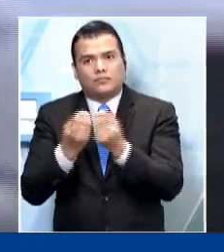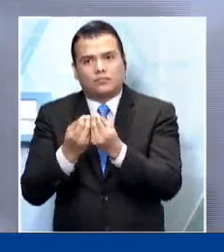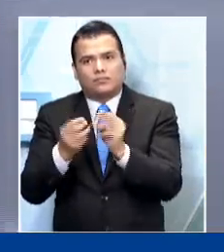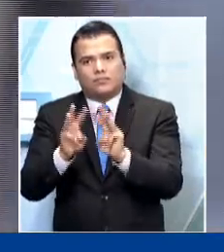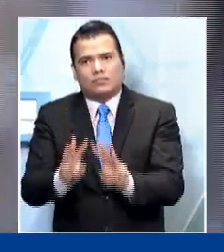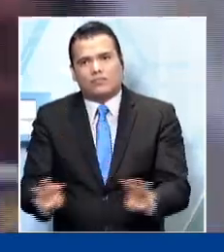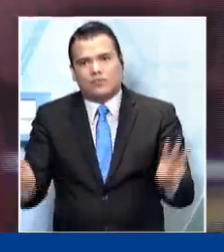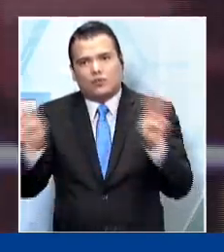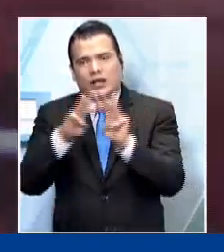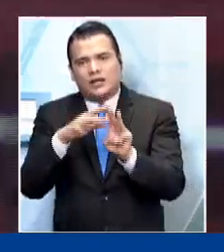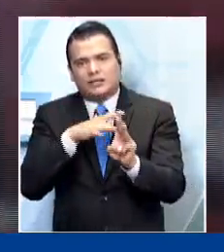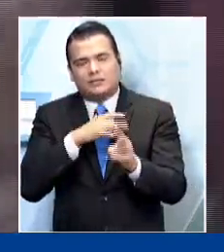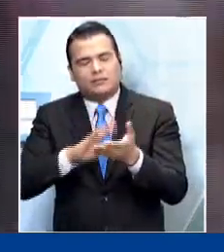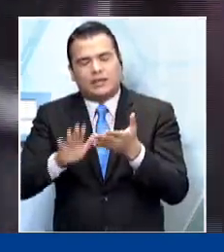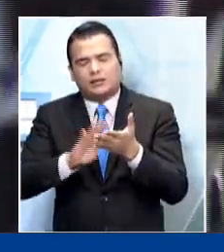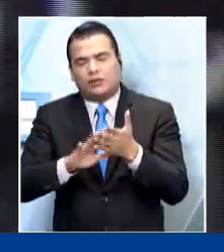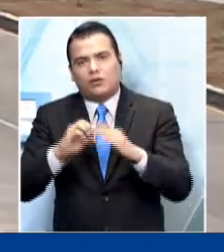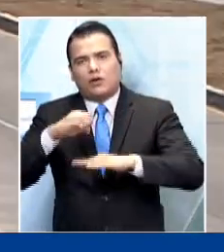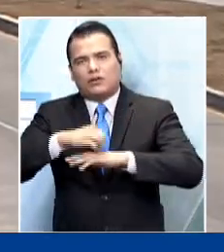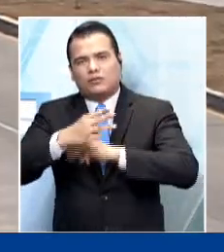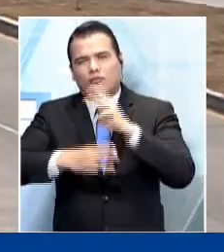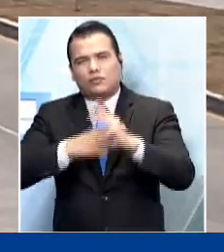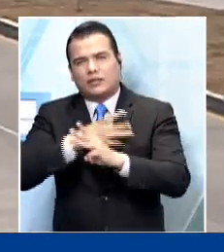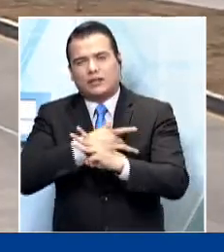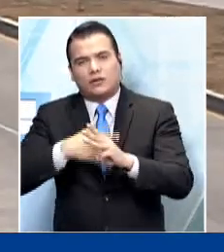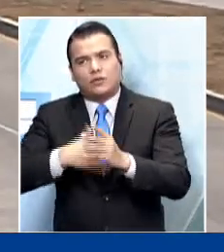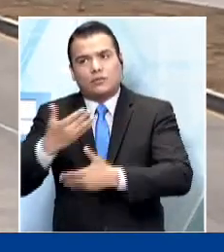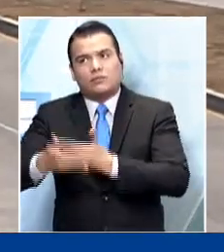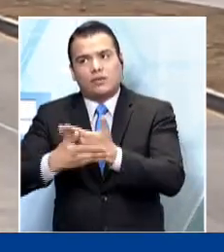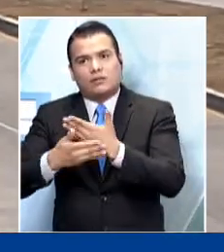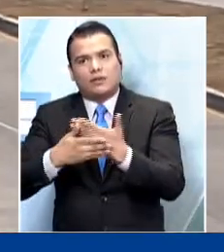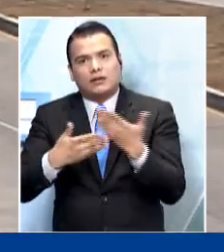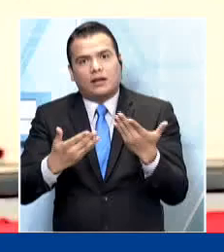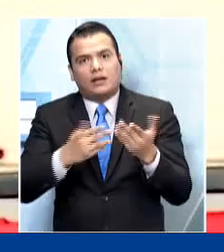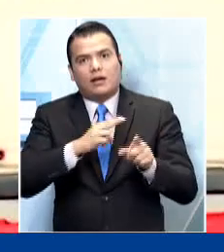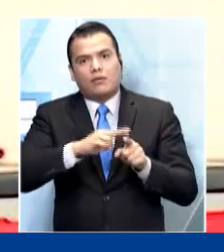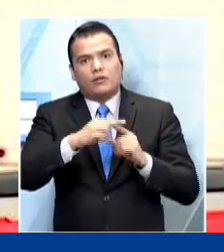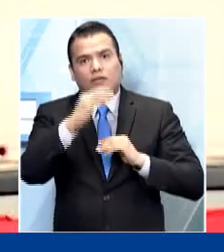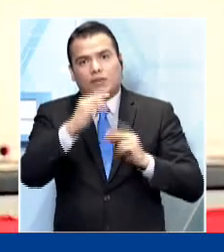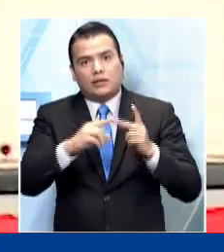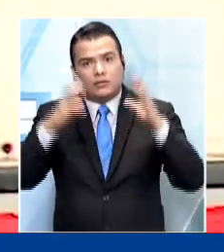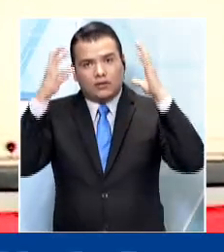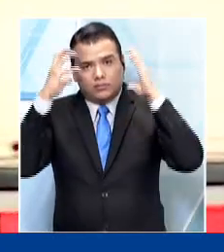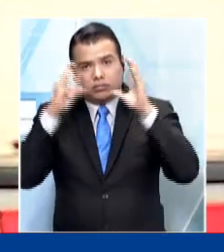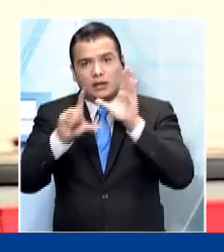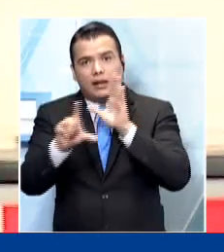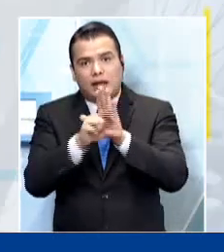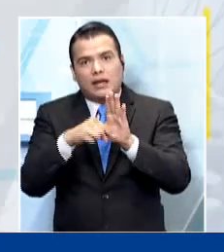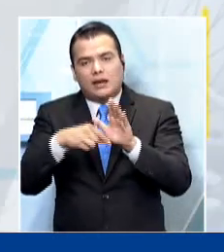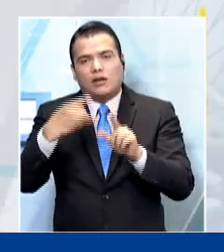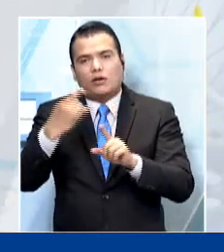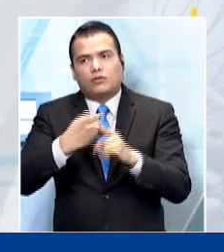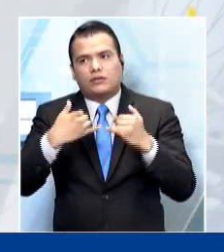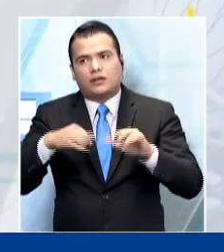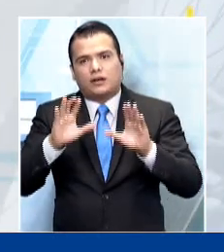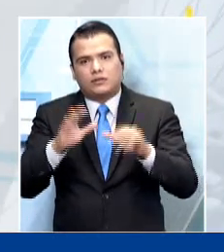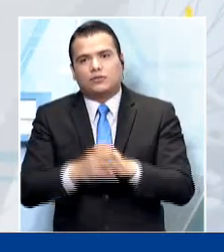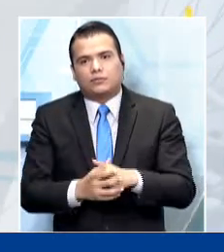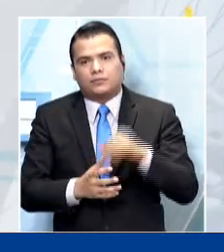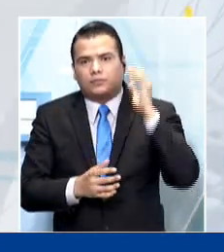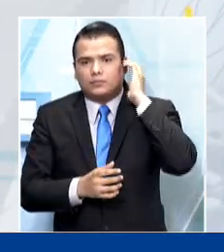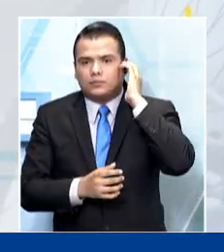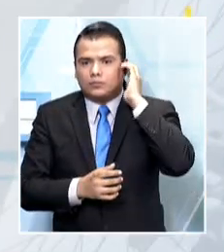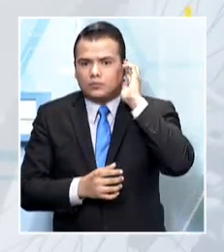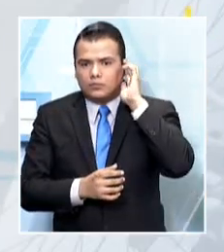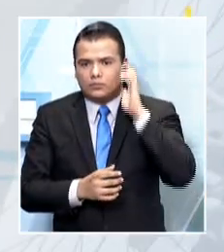Mundial de la Salud, como la reducción de la velocidad y el uso de los cascos reglamentarios. Respecto a la operatividad, en el 2020 se realizaron un total